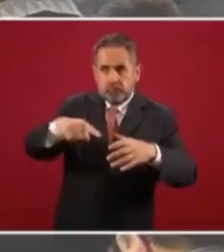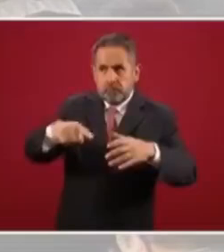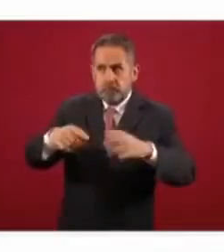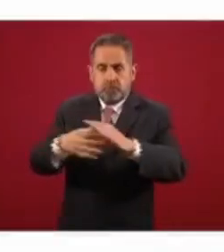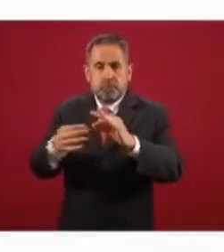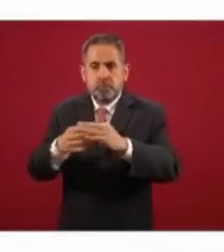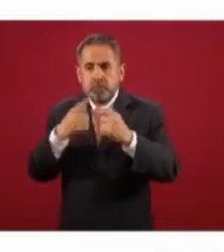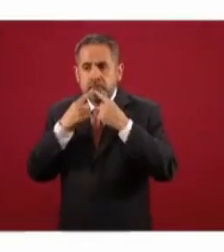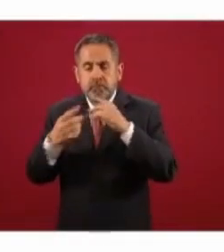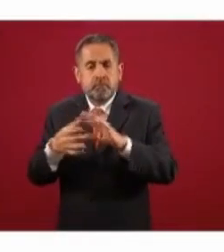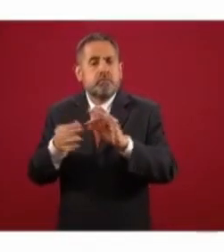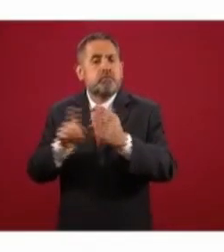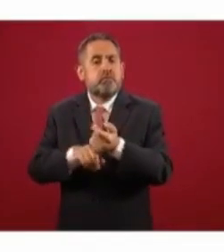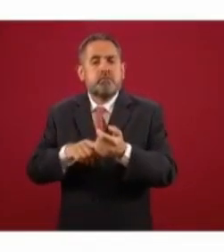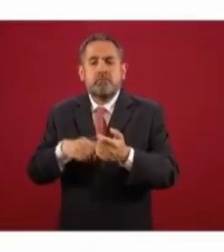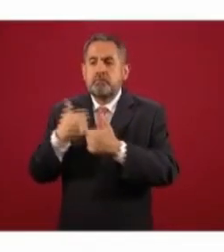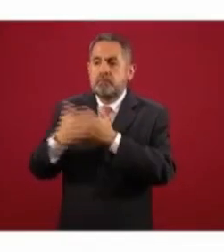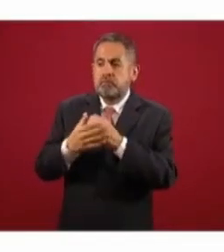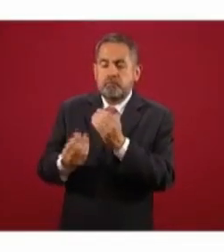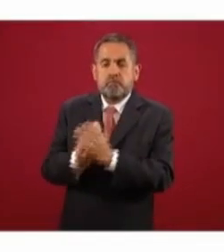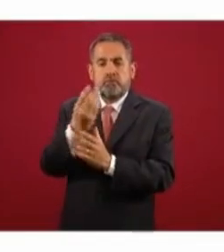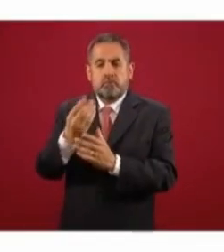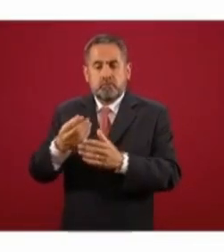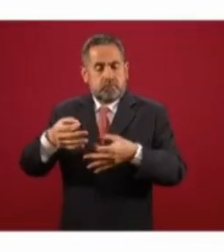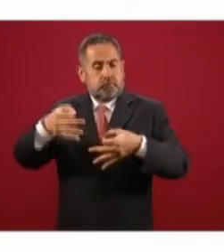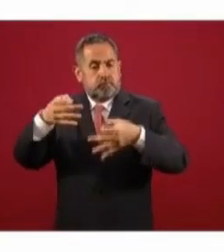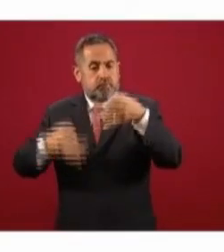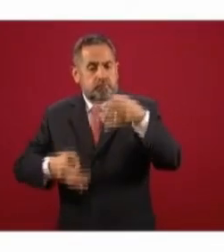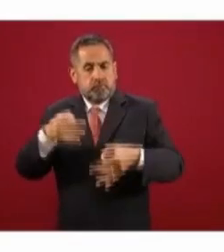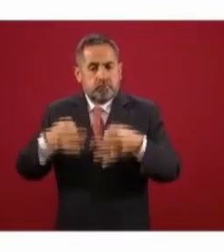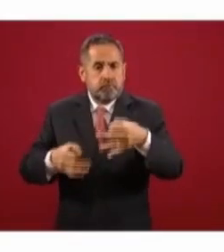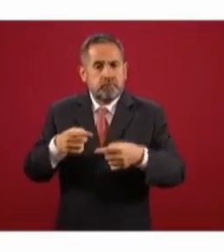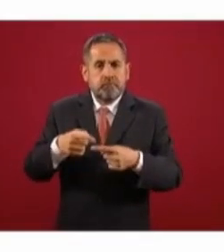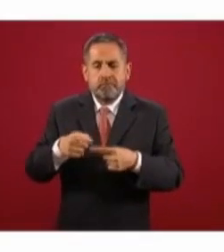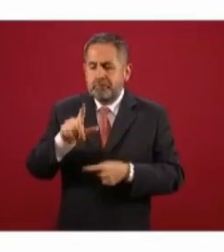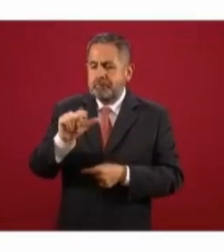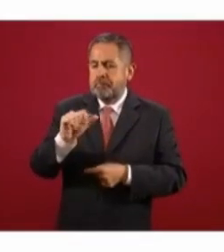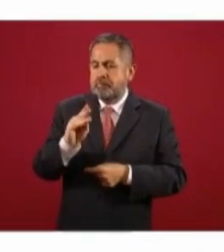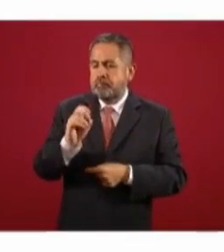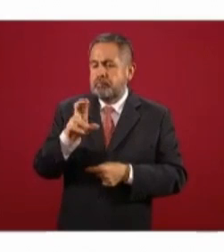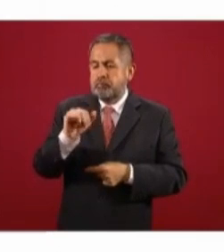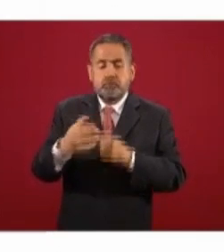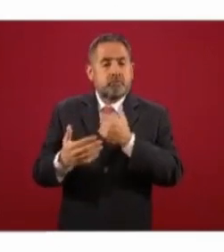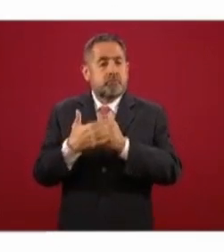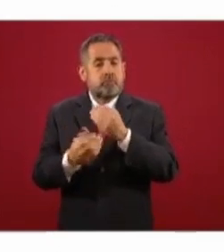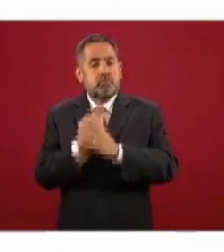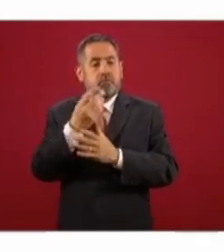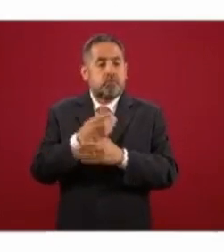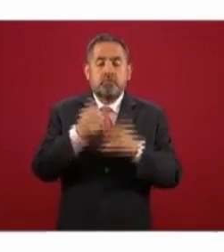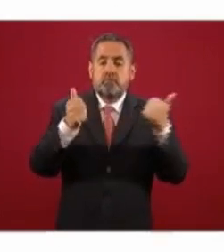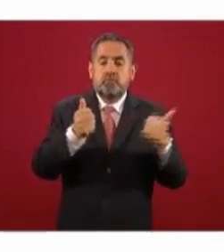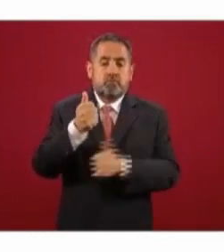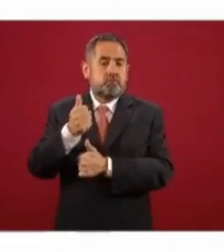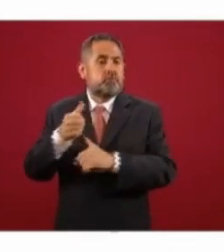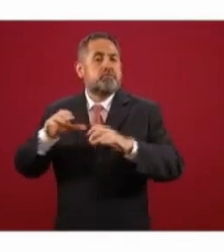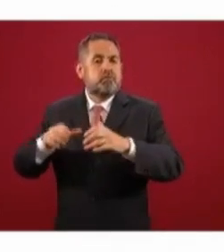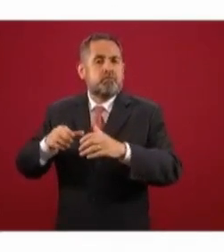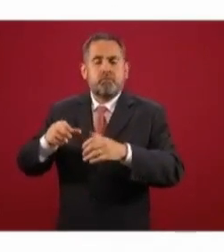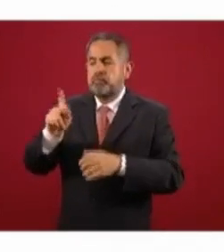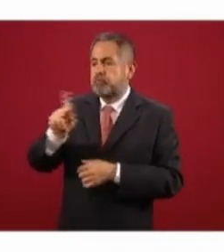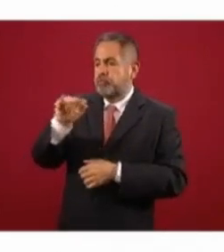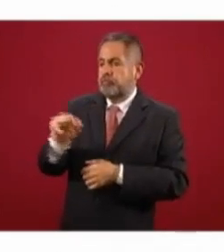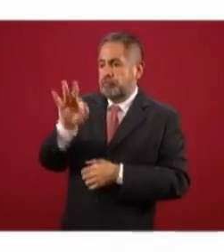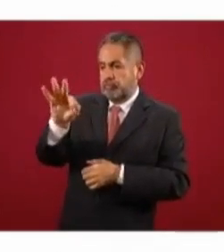arbitraje, pasamos a crear tribunales laborales que van a depender del Poder Judicial.